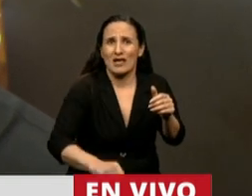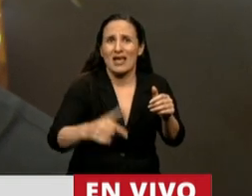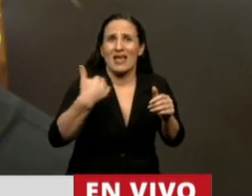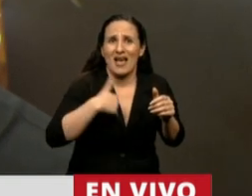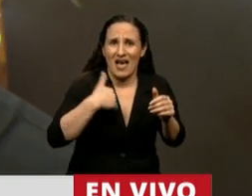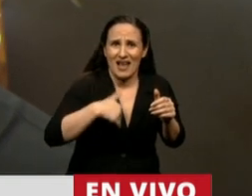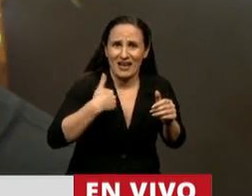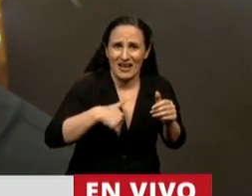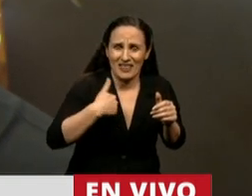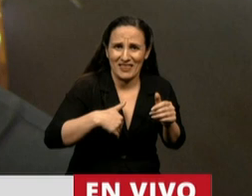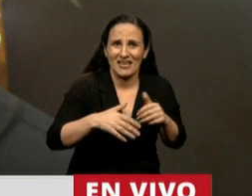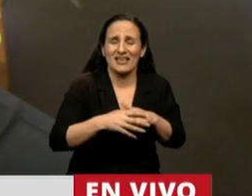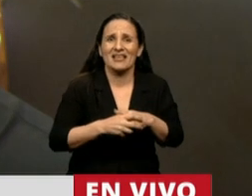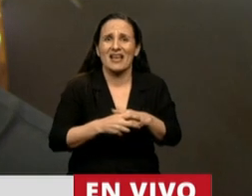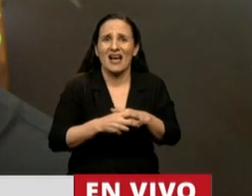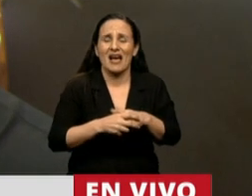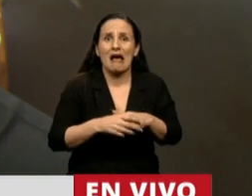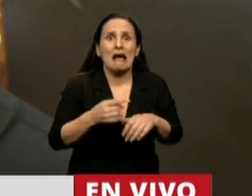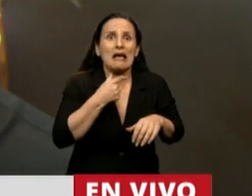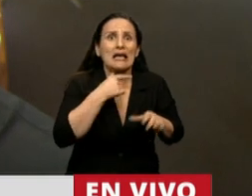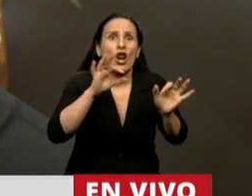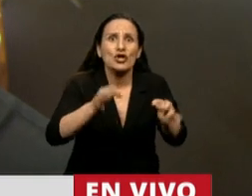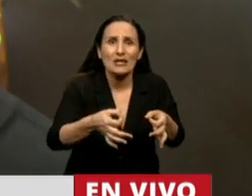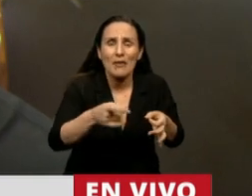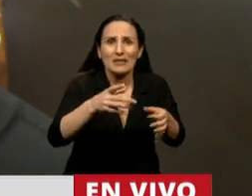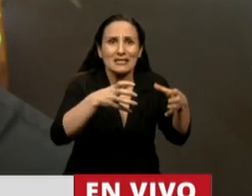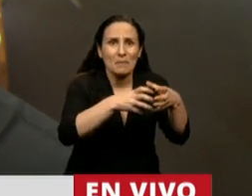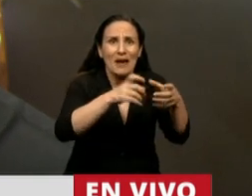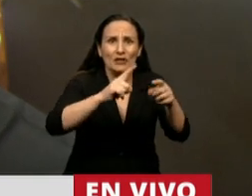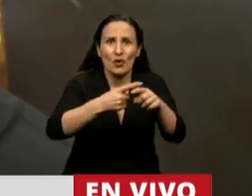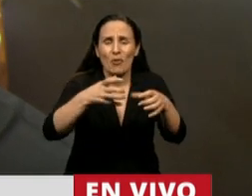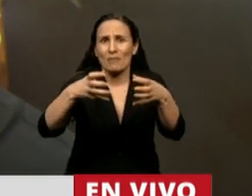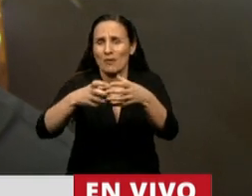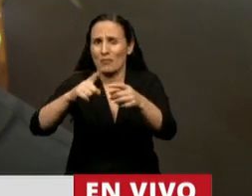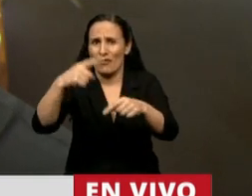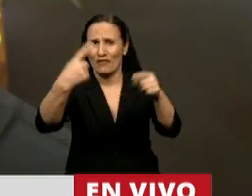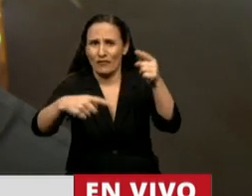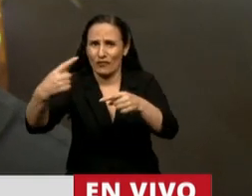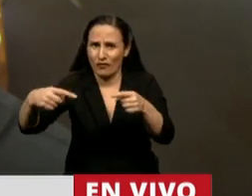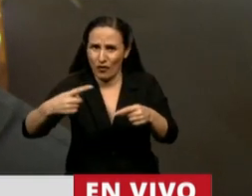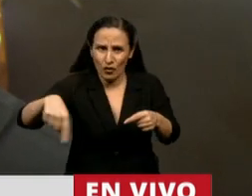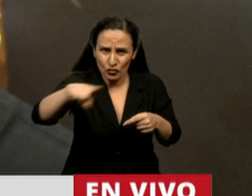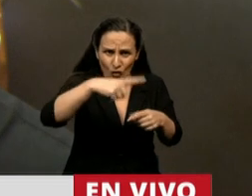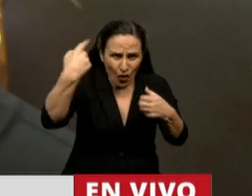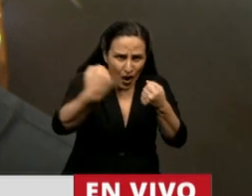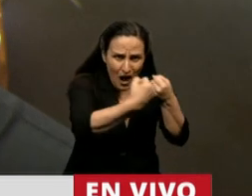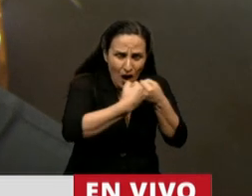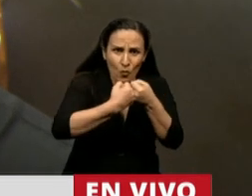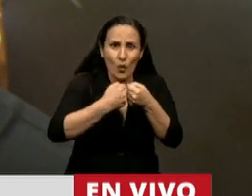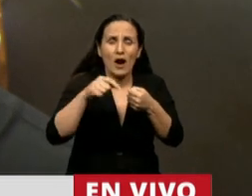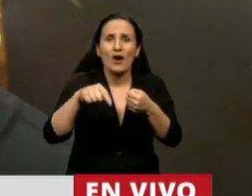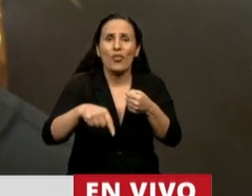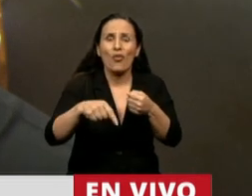Argentina quería ver si había sentimiento de los bloques para poder discutir de manera